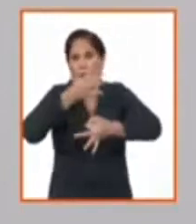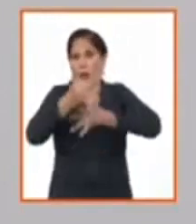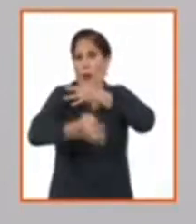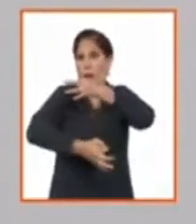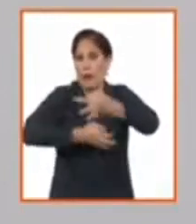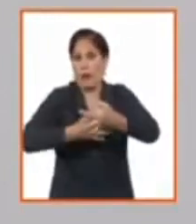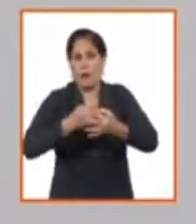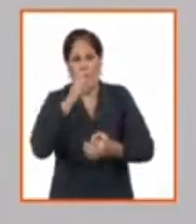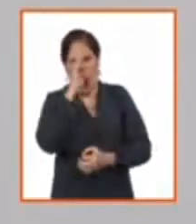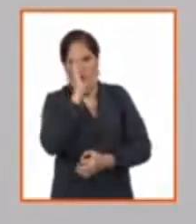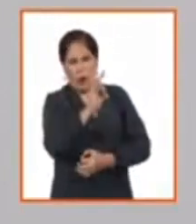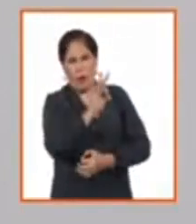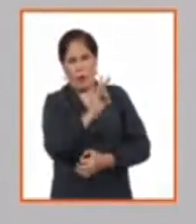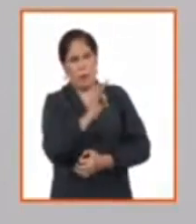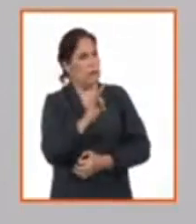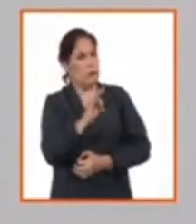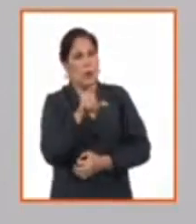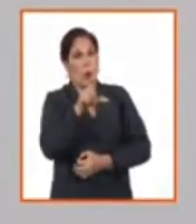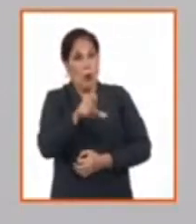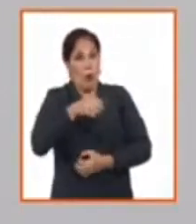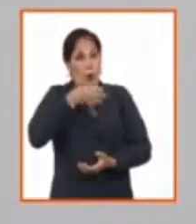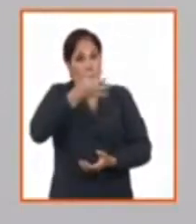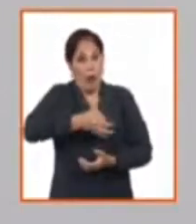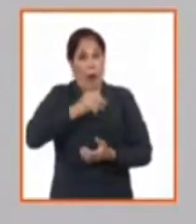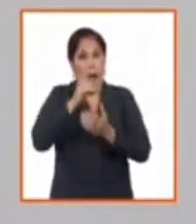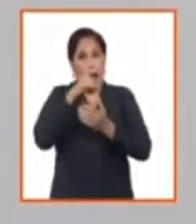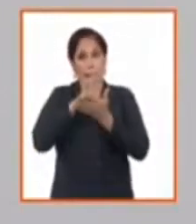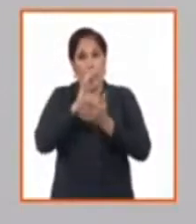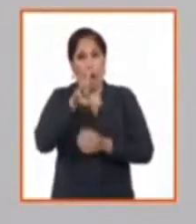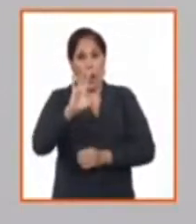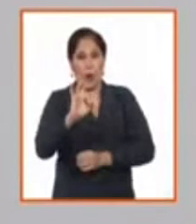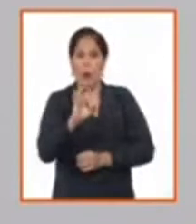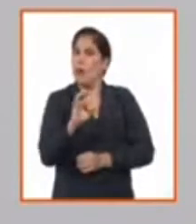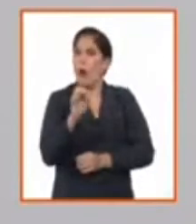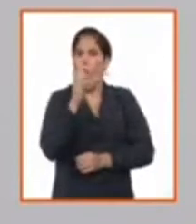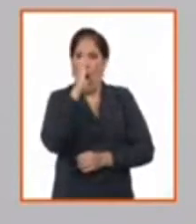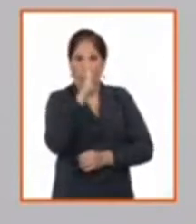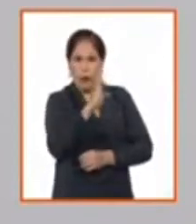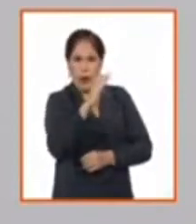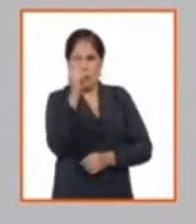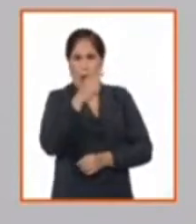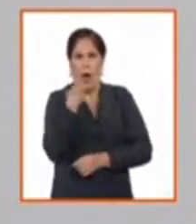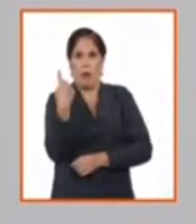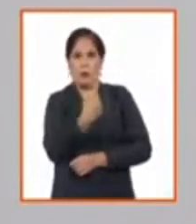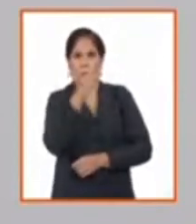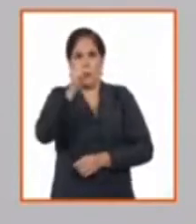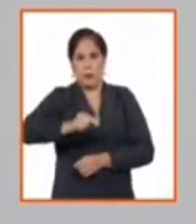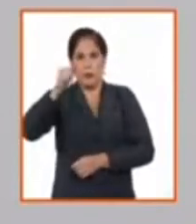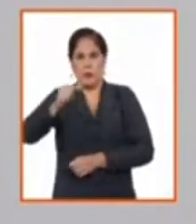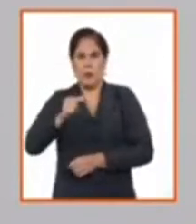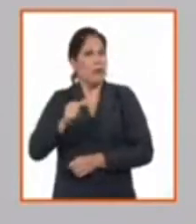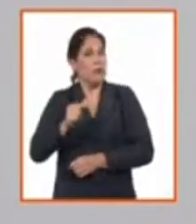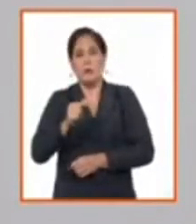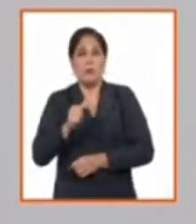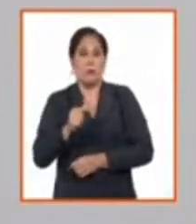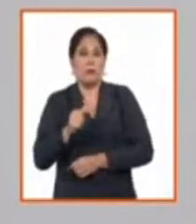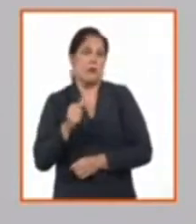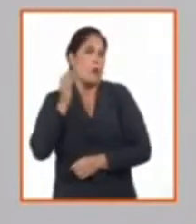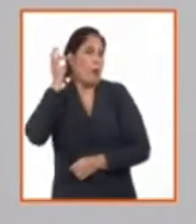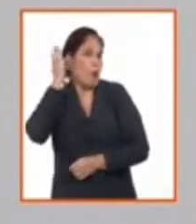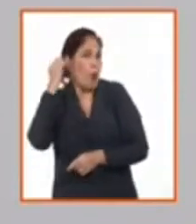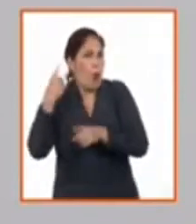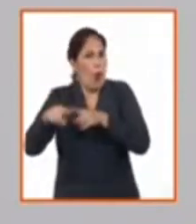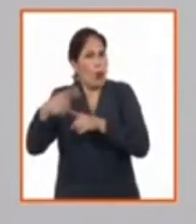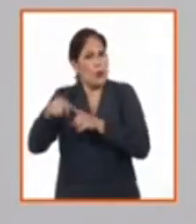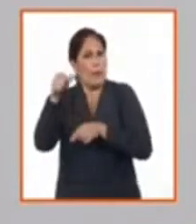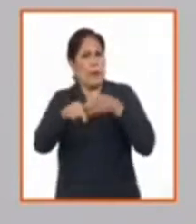ofensivo el último discurso de hoy no es malo llegó y dijo que no que no hubiera no lo hubiera gustado que videla pinochet y gregorio al